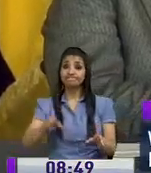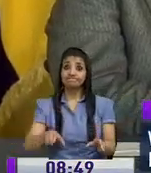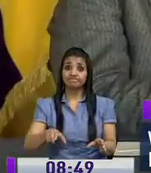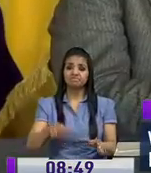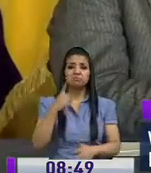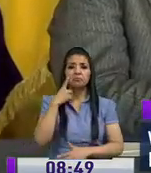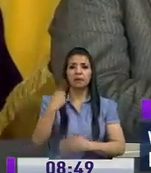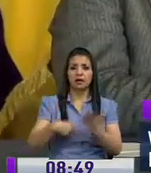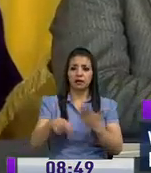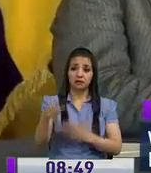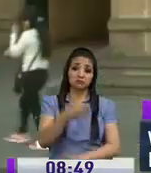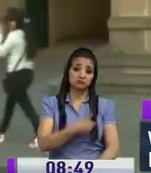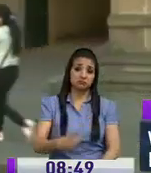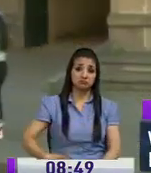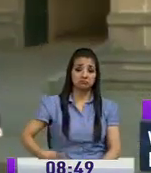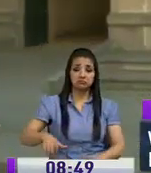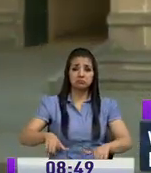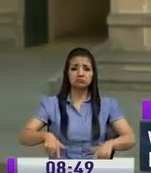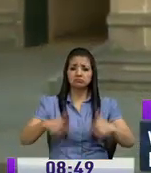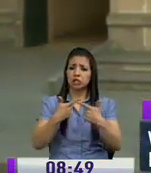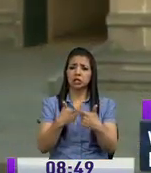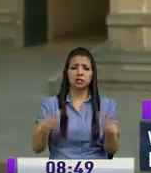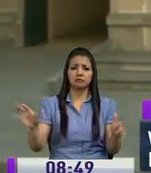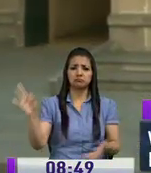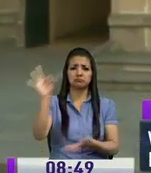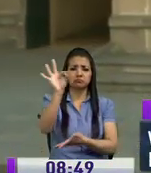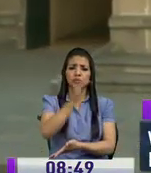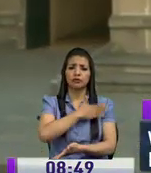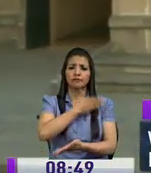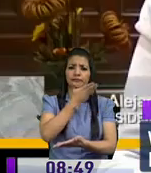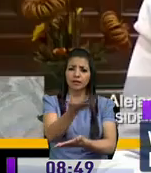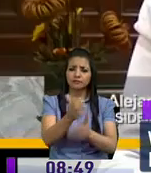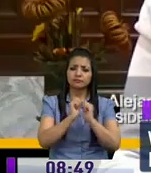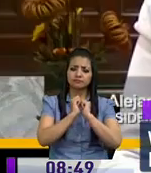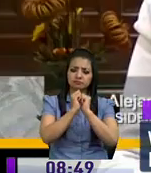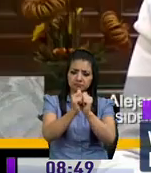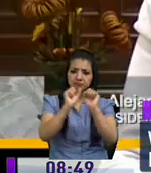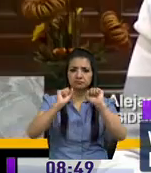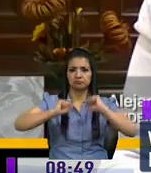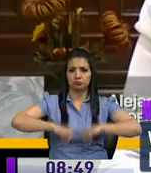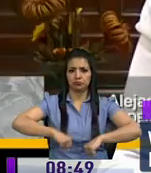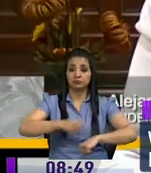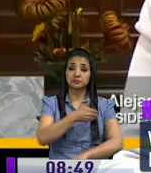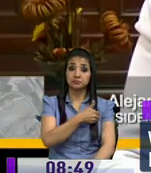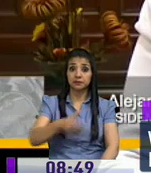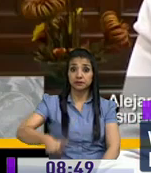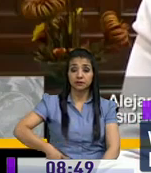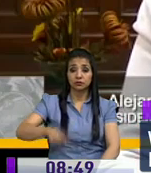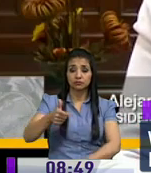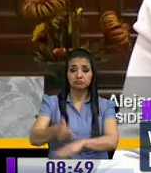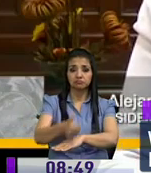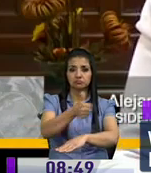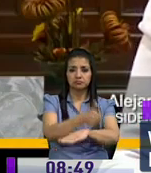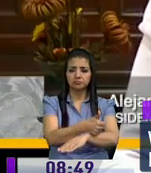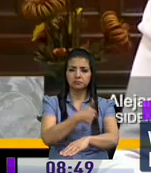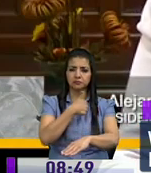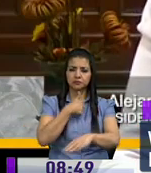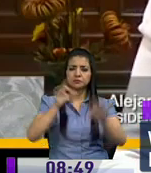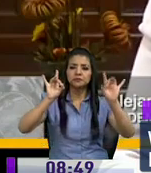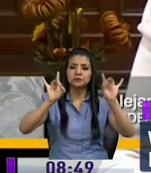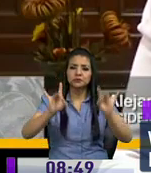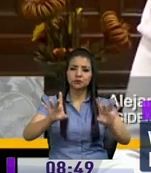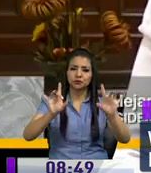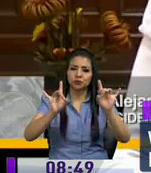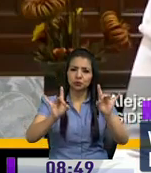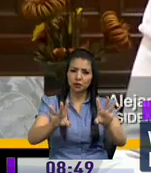presidente libertad para que pueda escoger a alguien de su confianza para que lo acompañe. Al presidente y al gabinete les deseo que la razón también